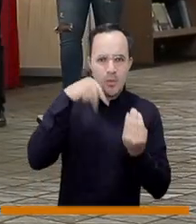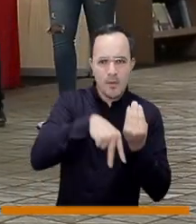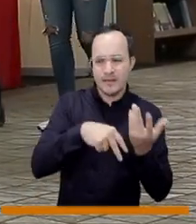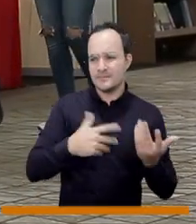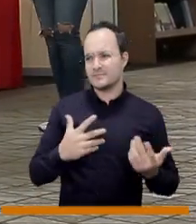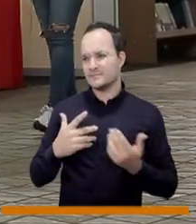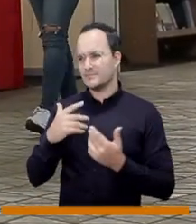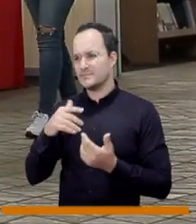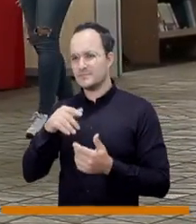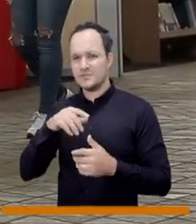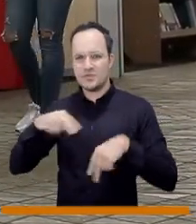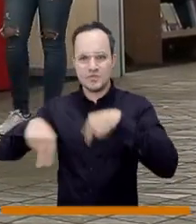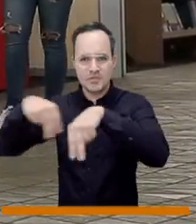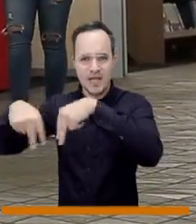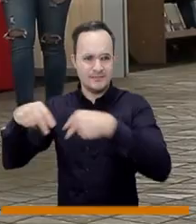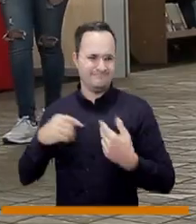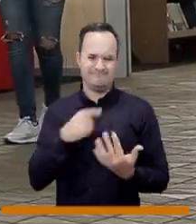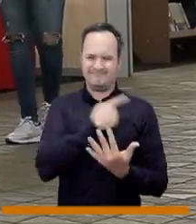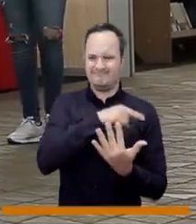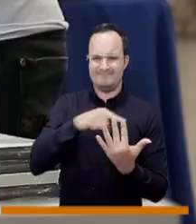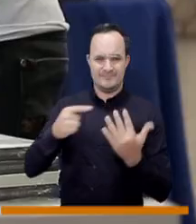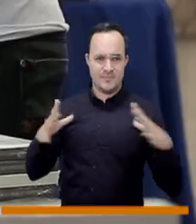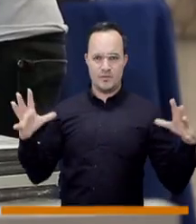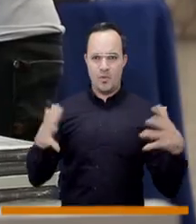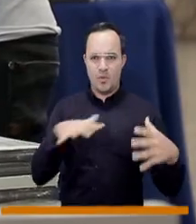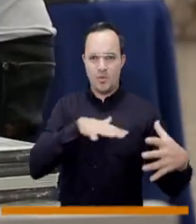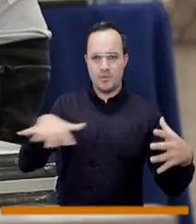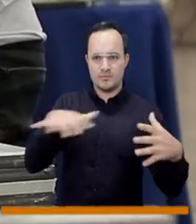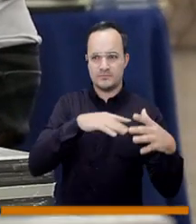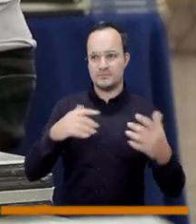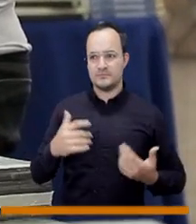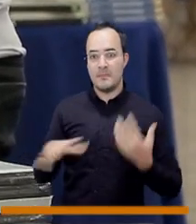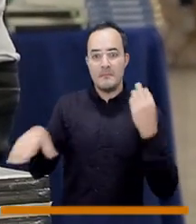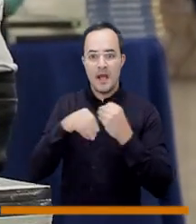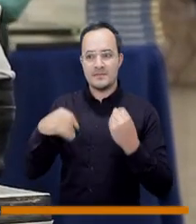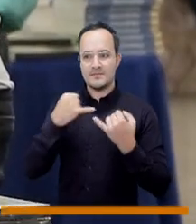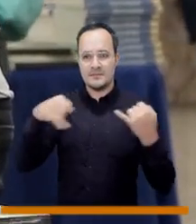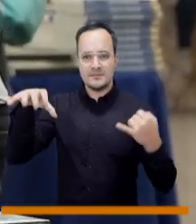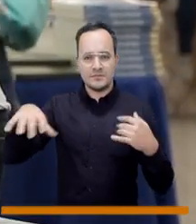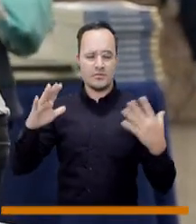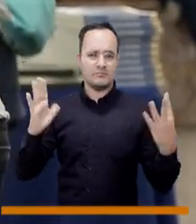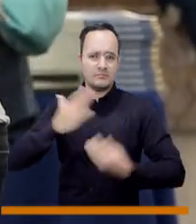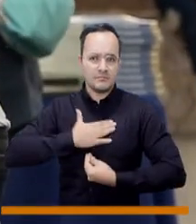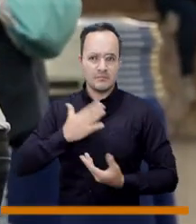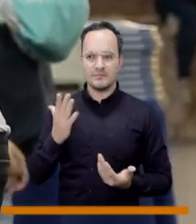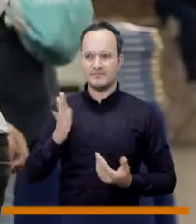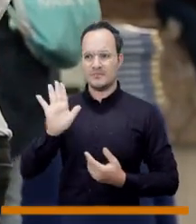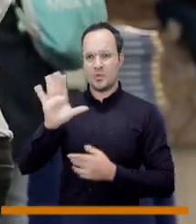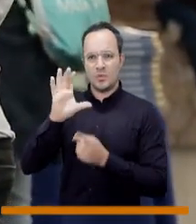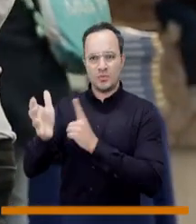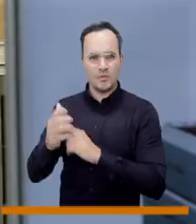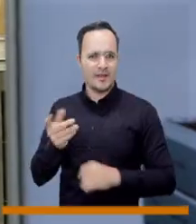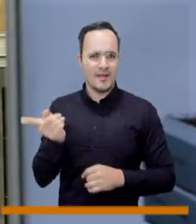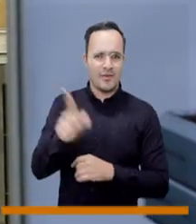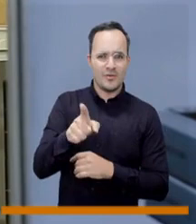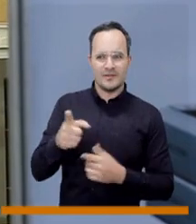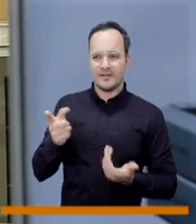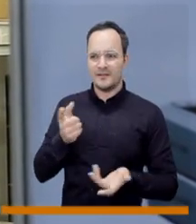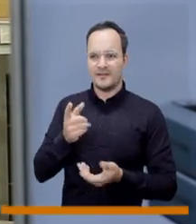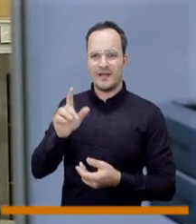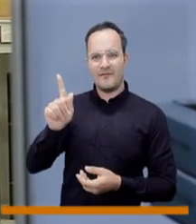y todas las actividades a través de las distintas escuelas institutos las divisiones como la cultura y patrimonio